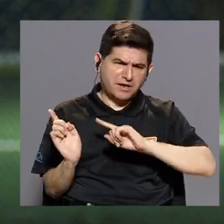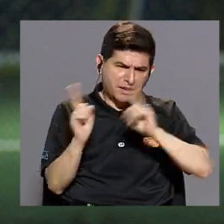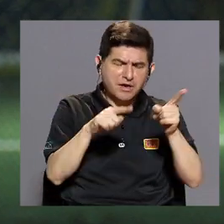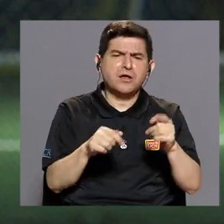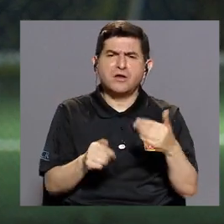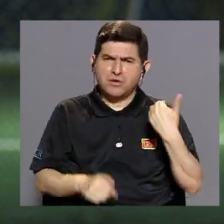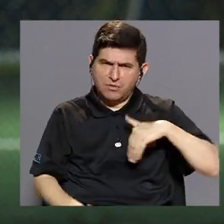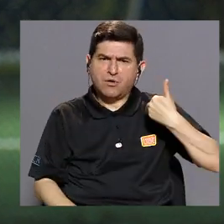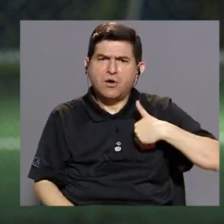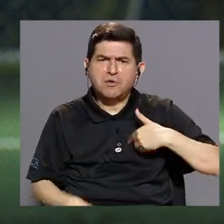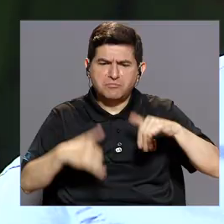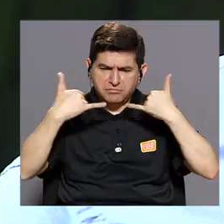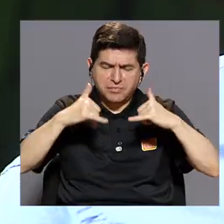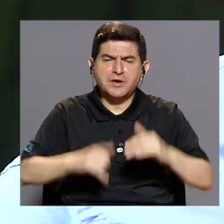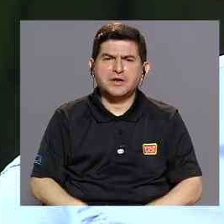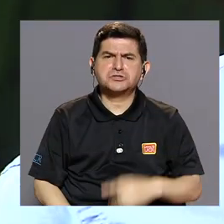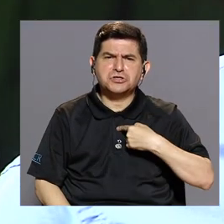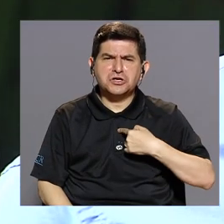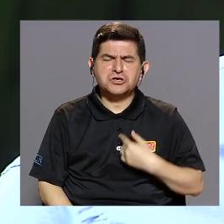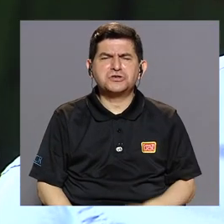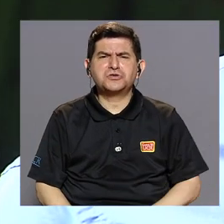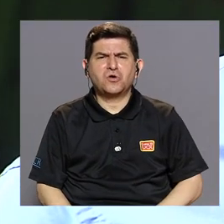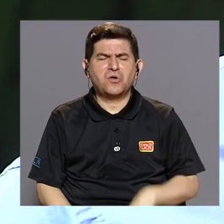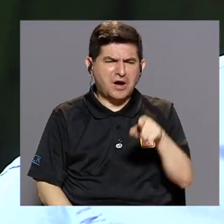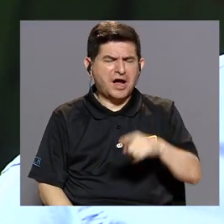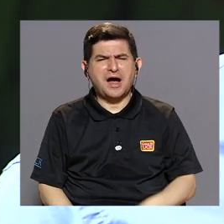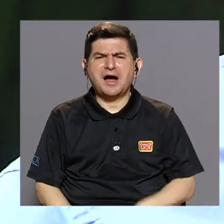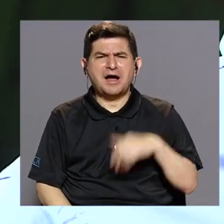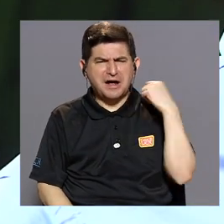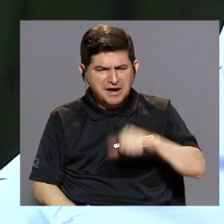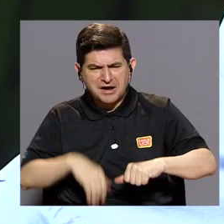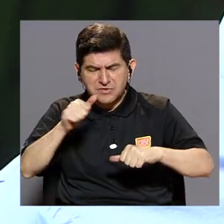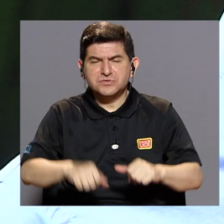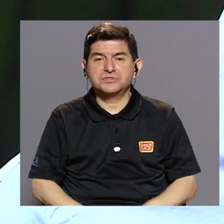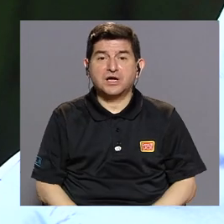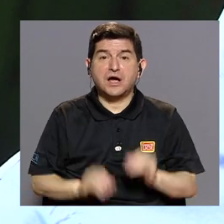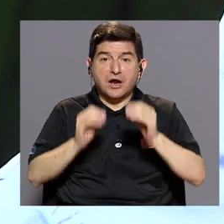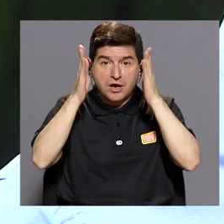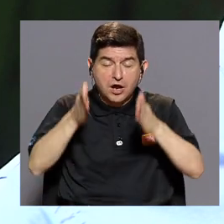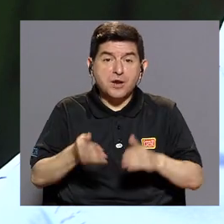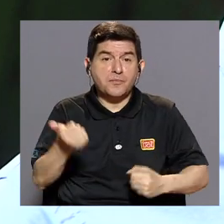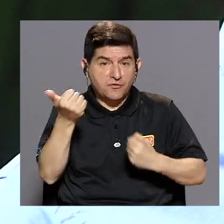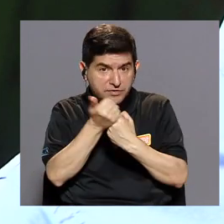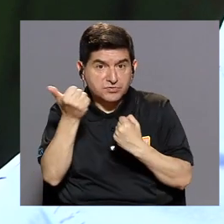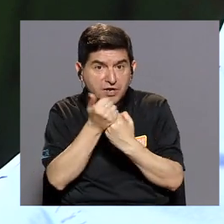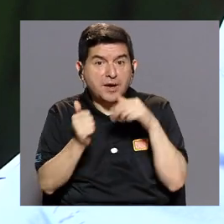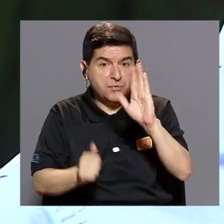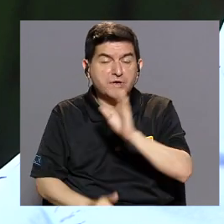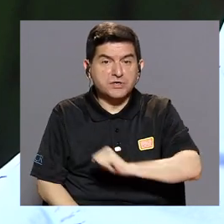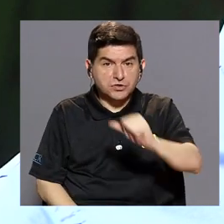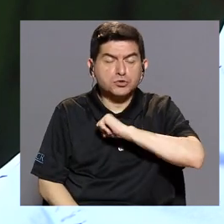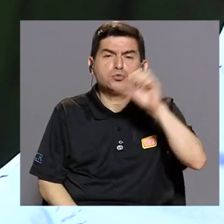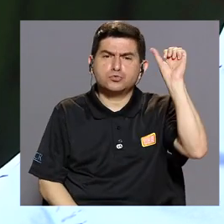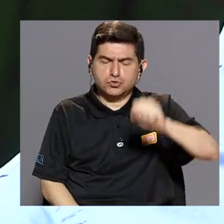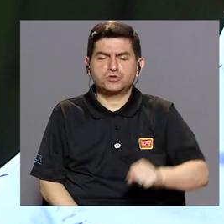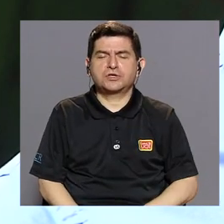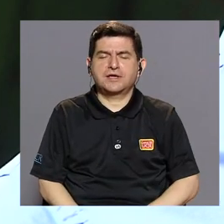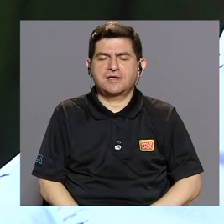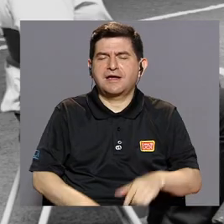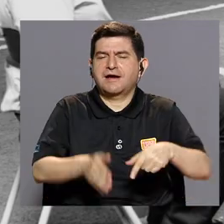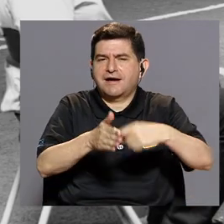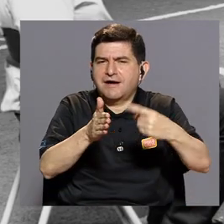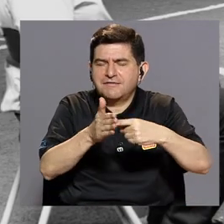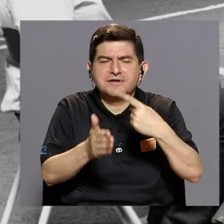los hombres, ¿verdad? Y yo siempre peleaba por la condenada mejenga en clase. ¿El profesor le respaldaba en esa actitud sí, suya? Sí, sí, sí, ¿verdad? En